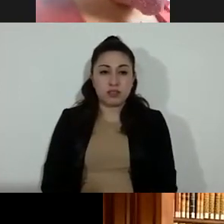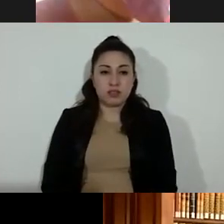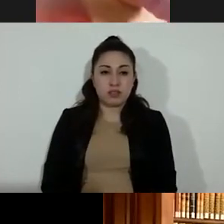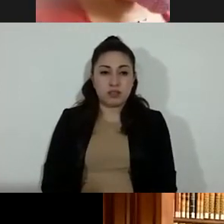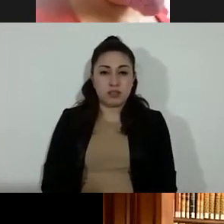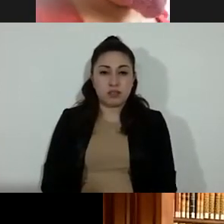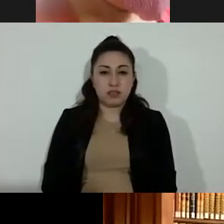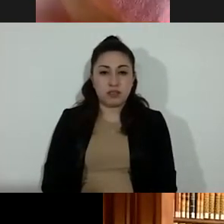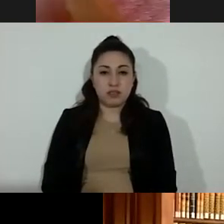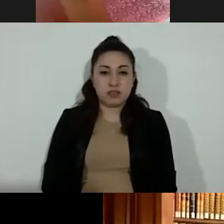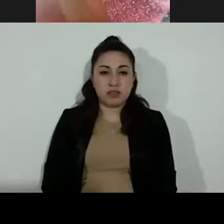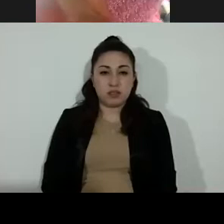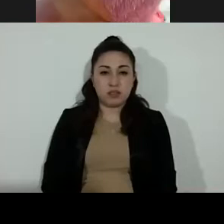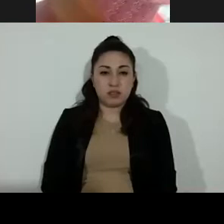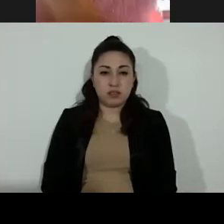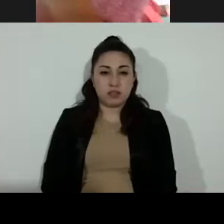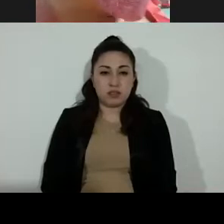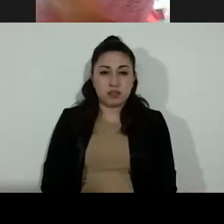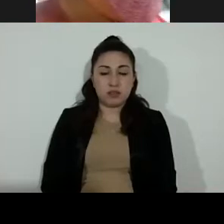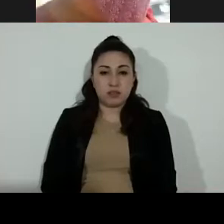Parece que no, ¿verdad?